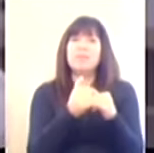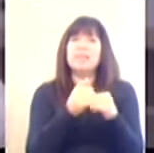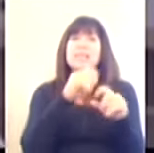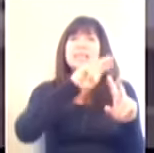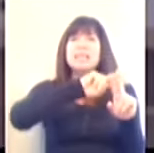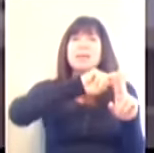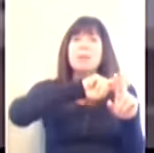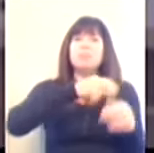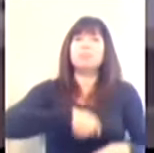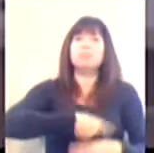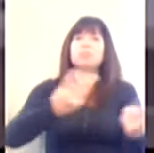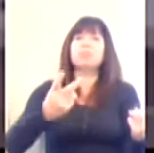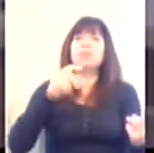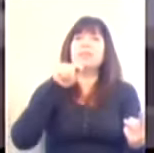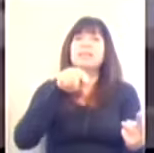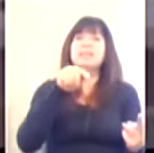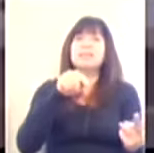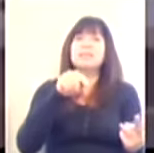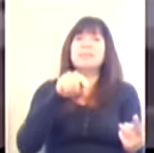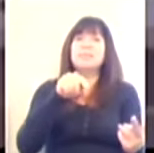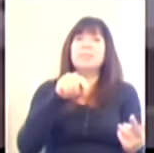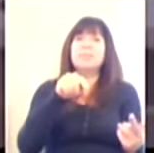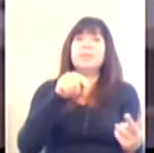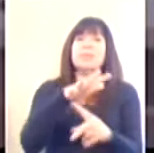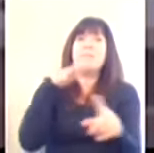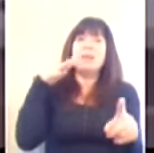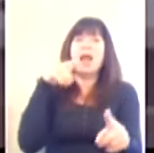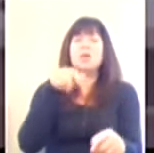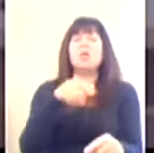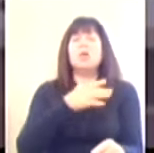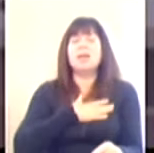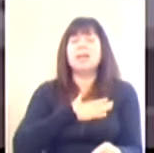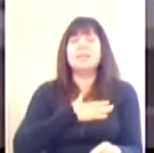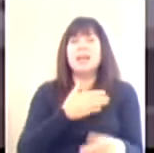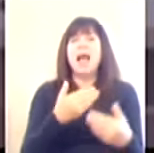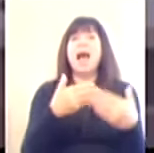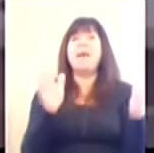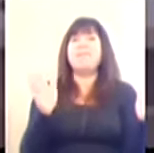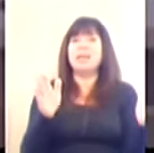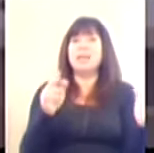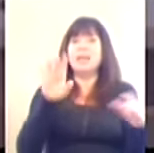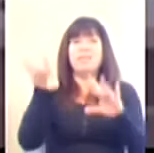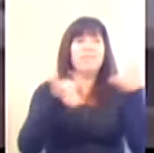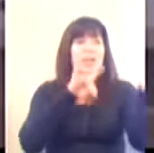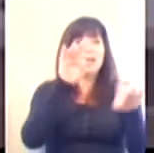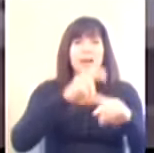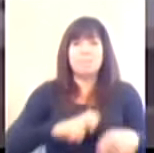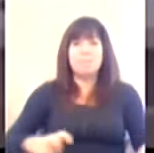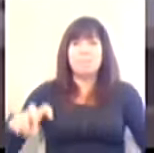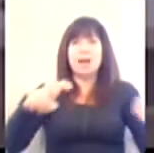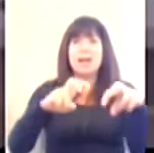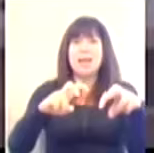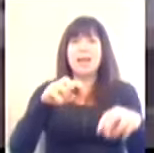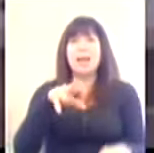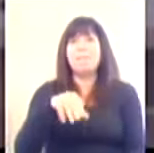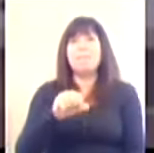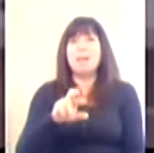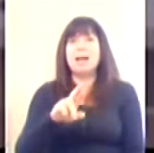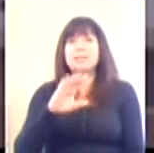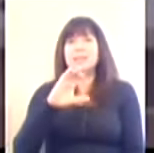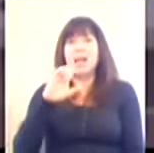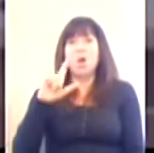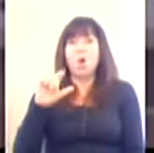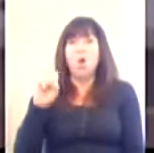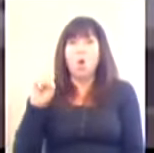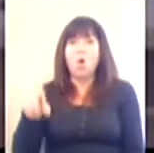que quisiera abrir ahora e invitar al panel a Marcelo Mena. Como ya comentaba, Marcelo